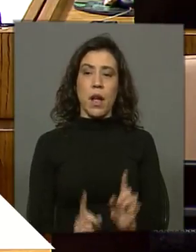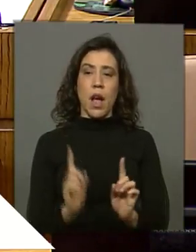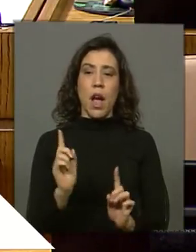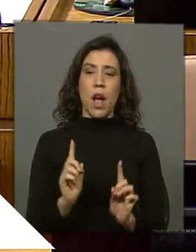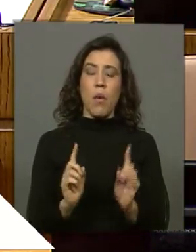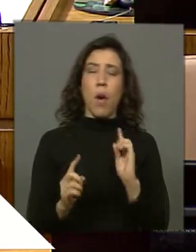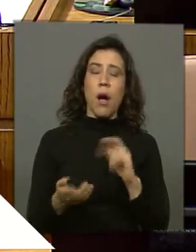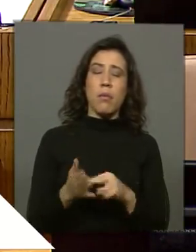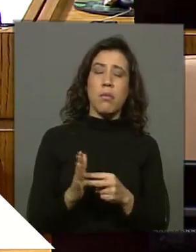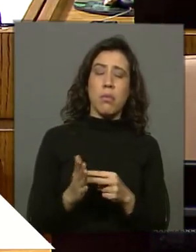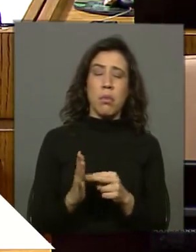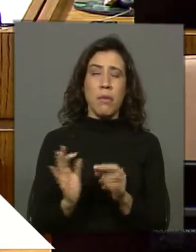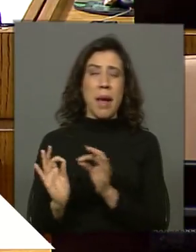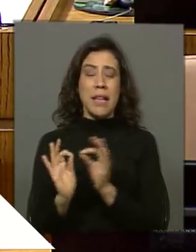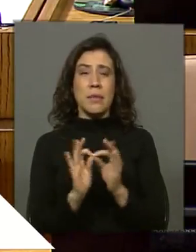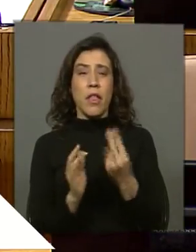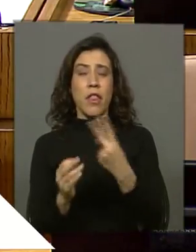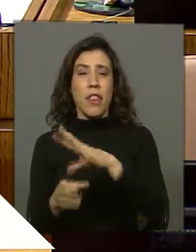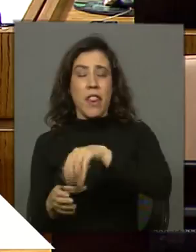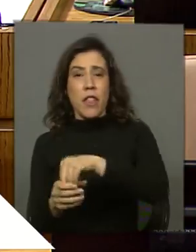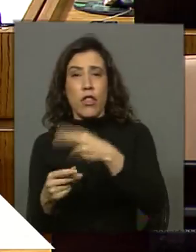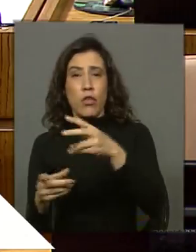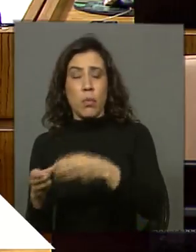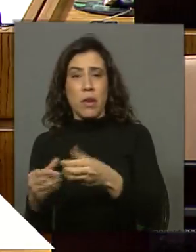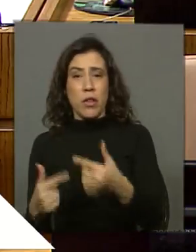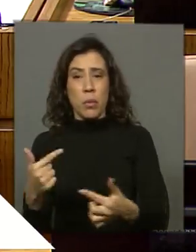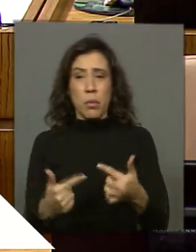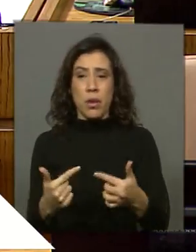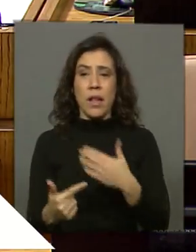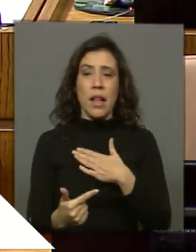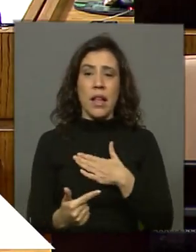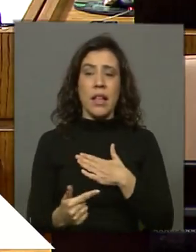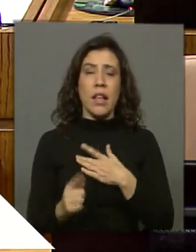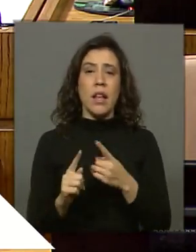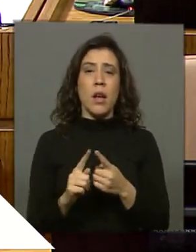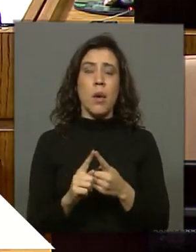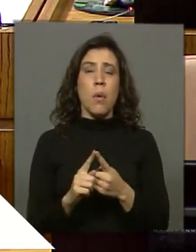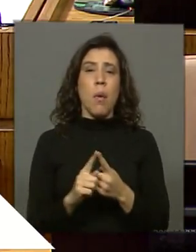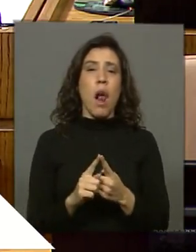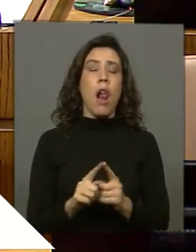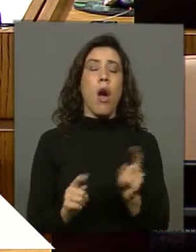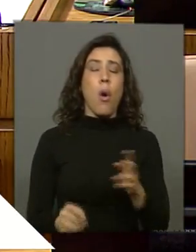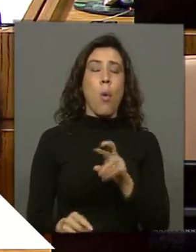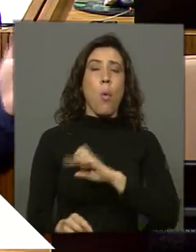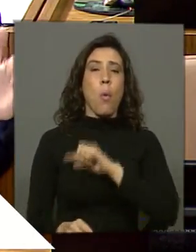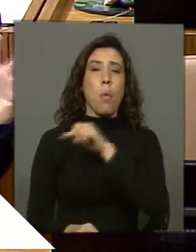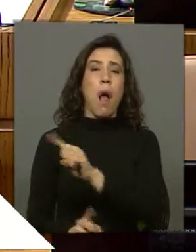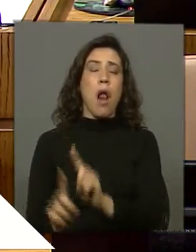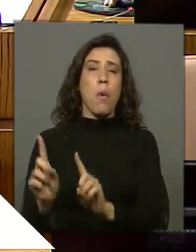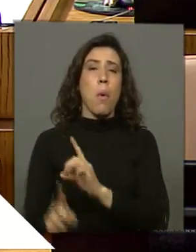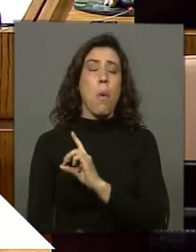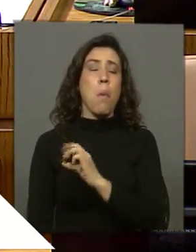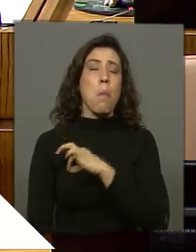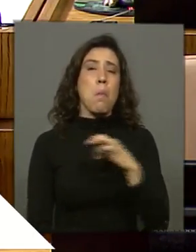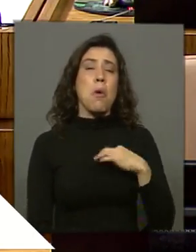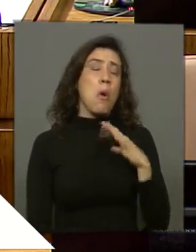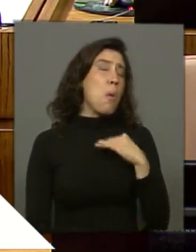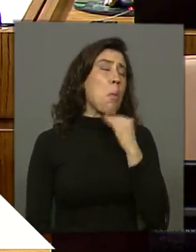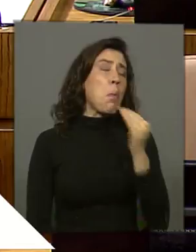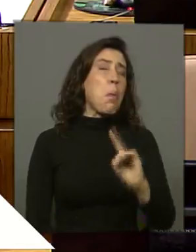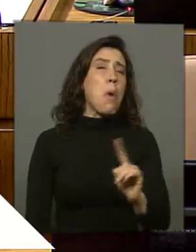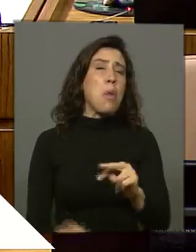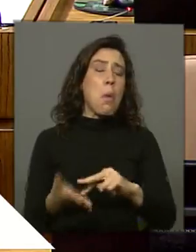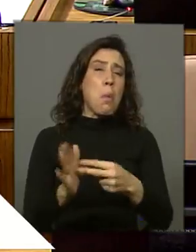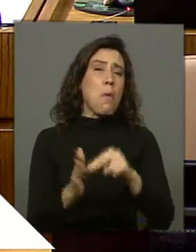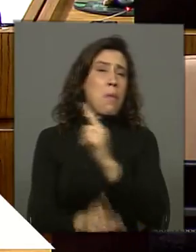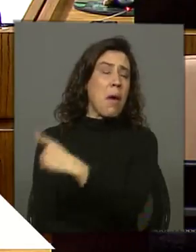rencillas específicas dentro de su propia coalición que quieren pasarle cuentas a uno u otro ministro yo no estoy ni ahí con las rencillas que ustedes puedan tener